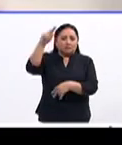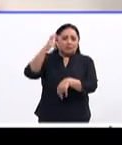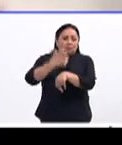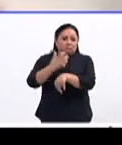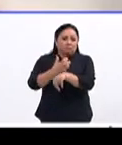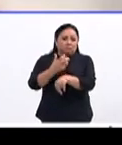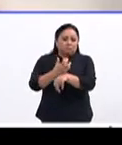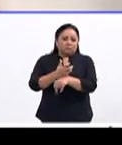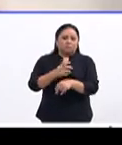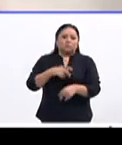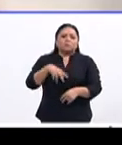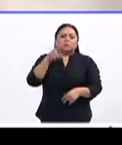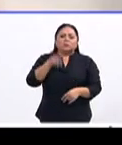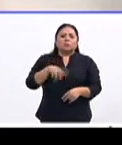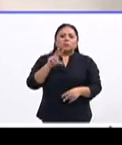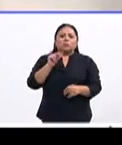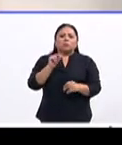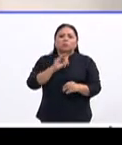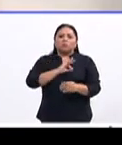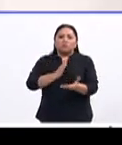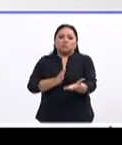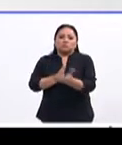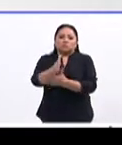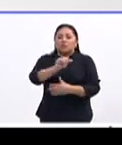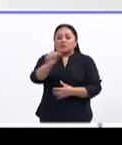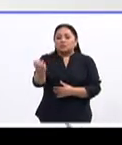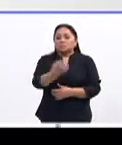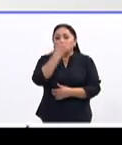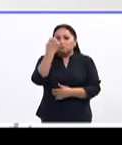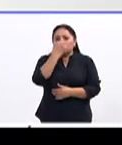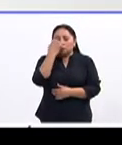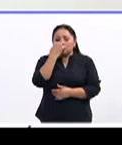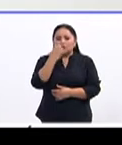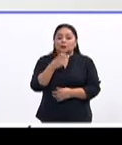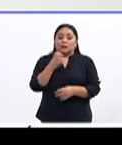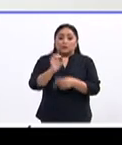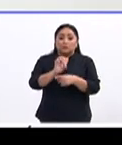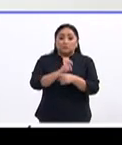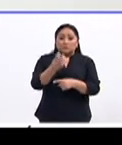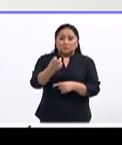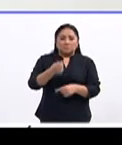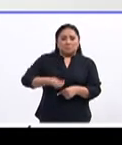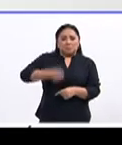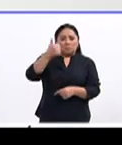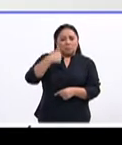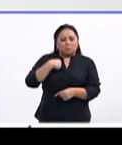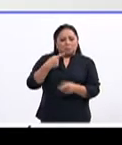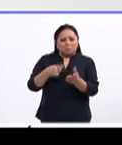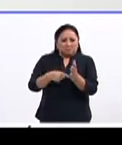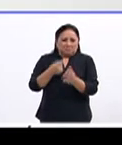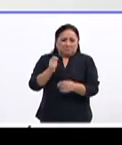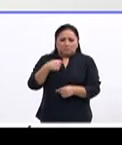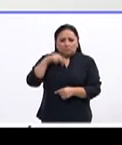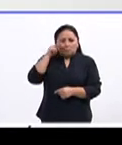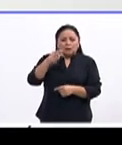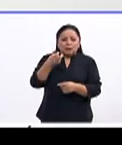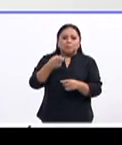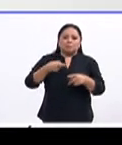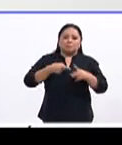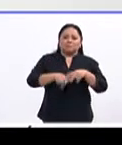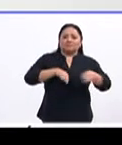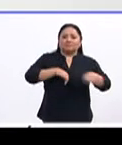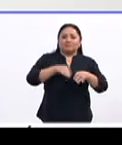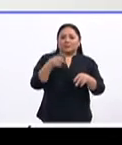Unidos, no nos estaban dejando entrar a la escuela. Entonces ahí fue como la primera vez que empezamos a trabajar el